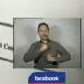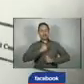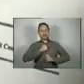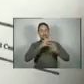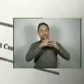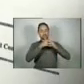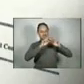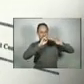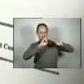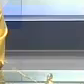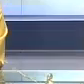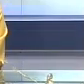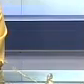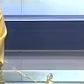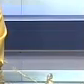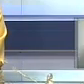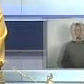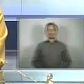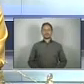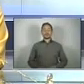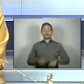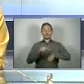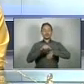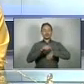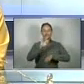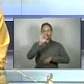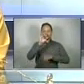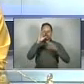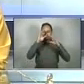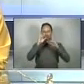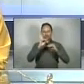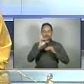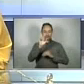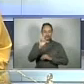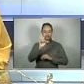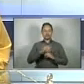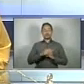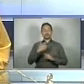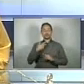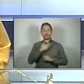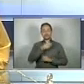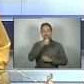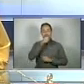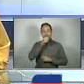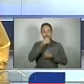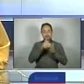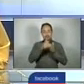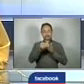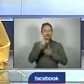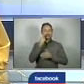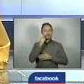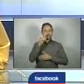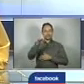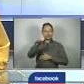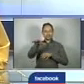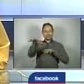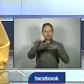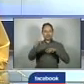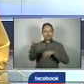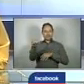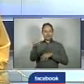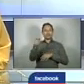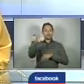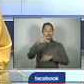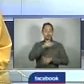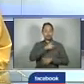estadounidense. Son las ocho de la noche con un minuto. Iniciamos con información que se genera en Morazán, hasta donde llegó el